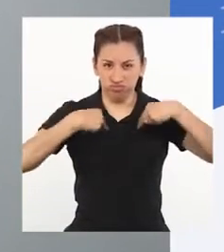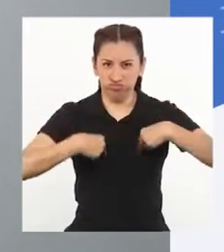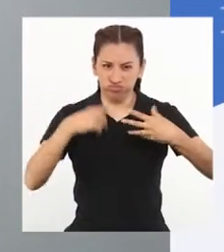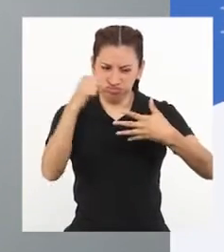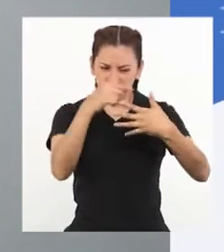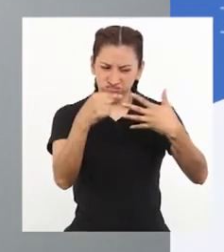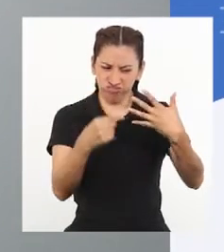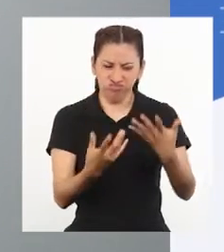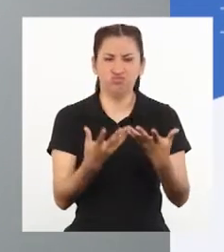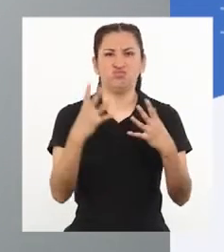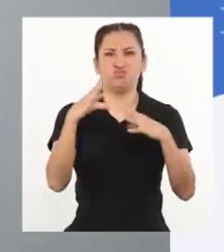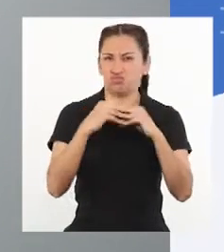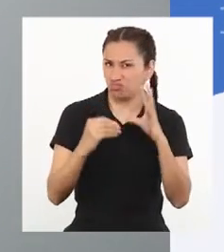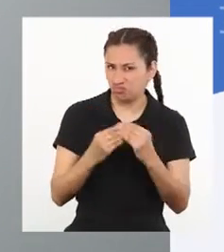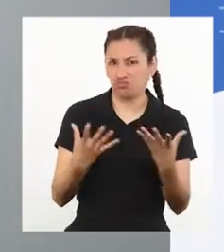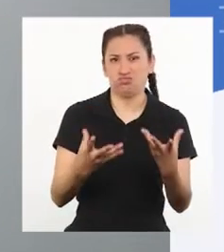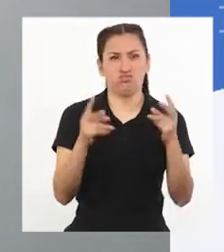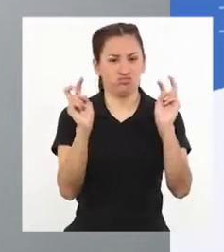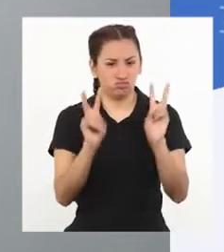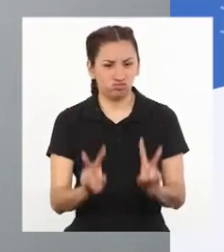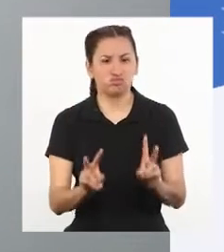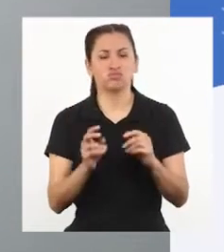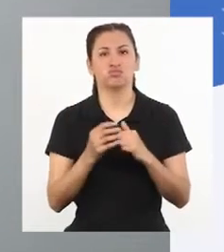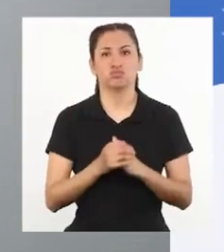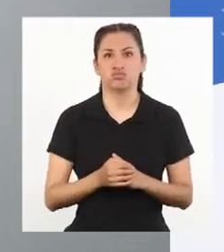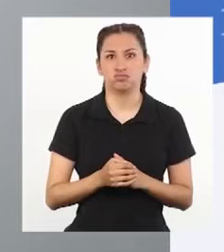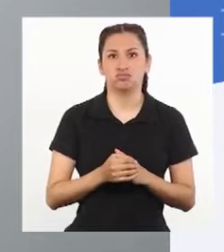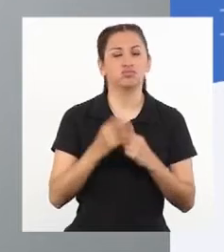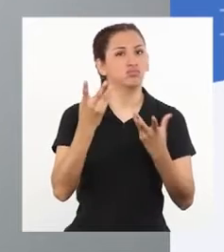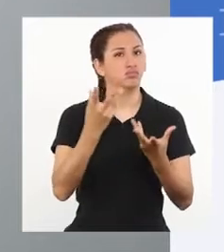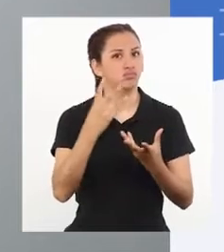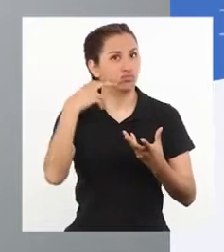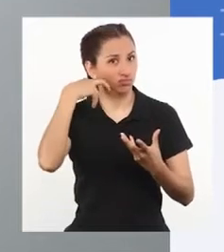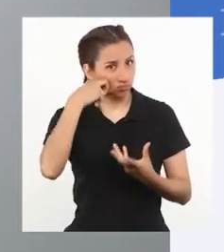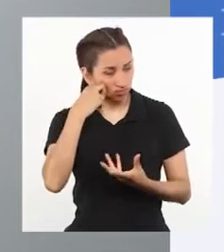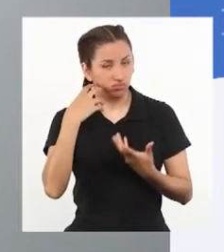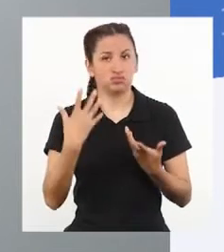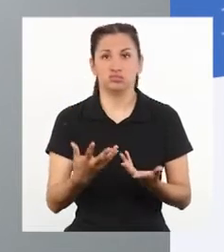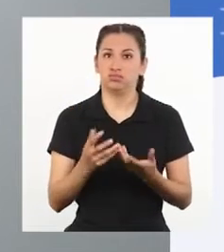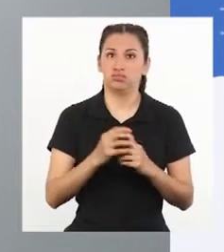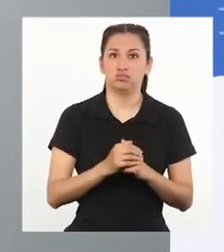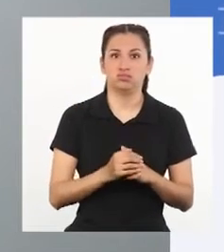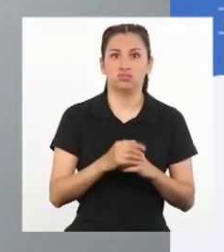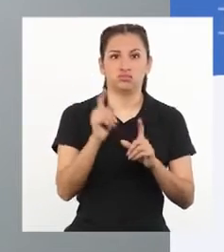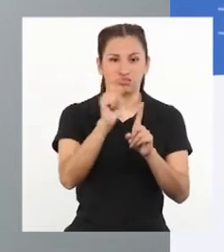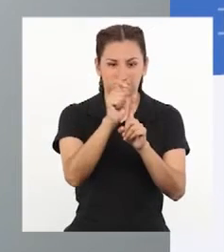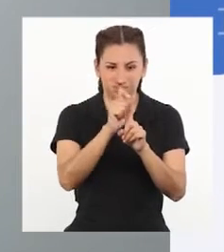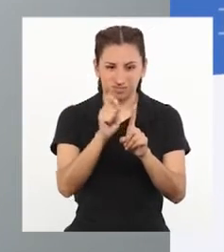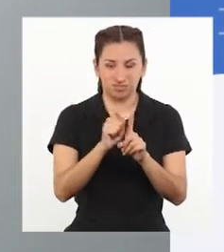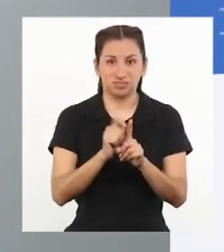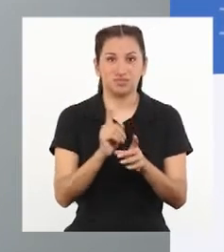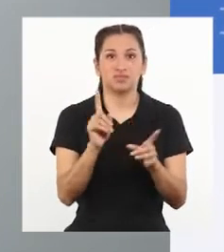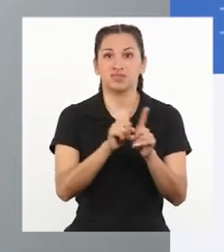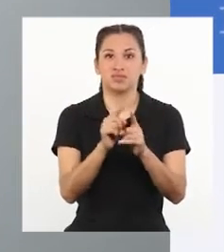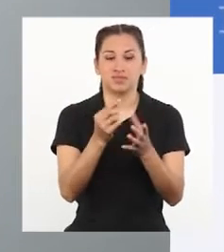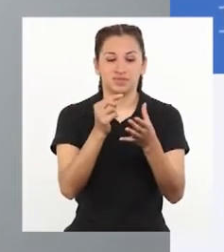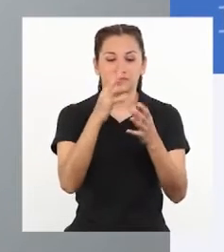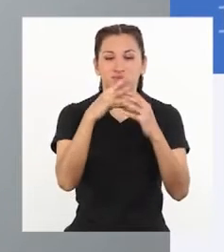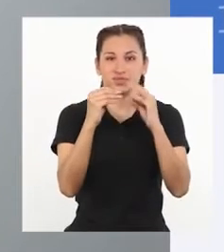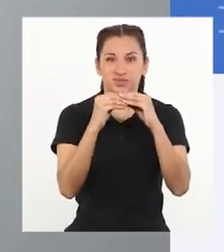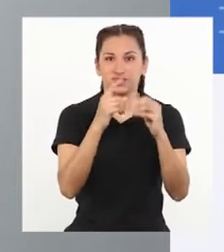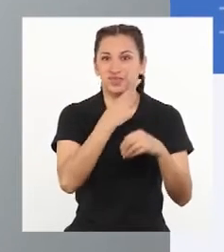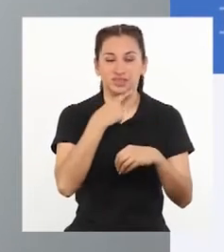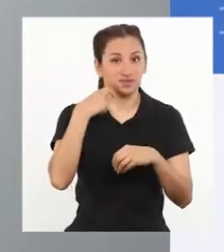los nutrientes que contienen, como las frutas, las verduras, las carnes, los granos y las